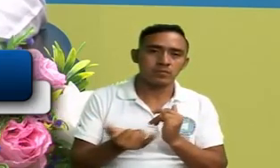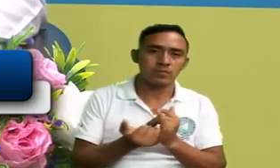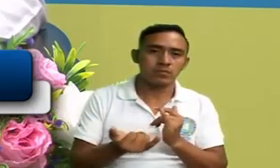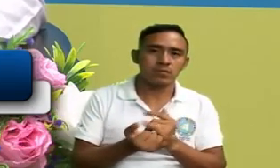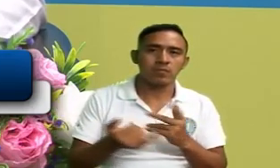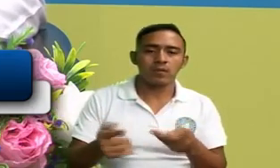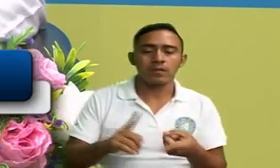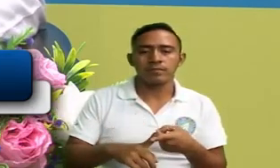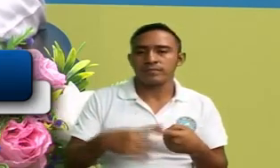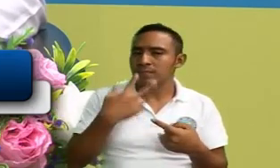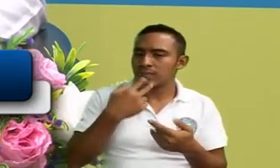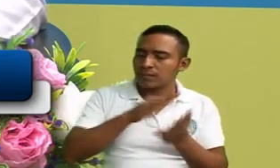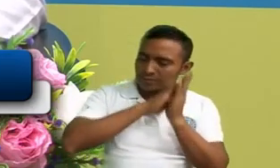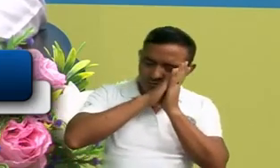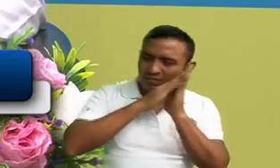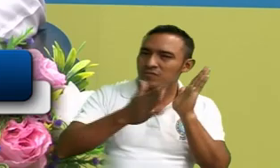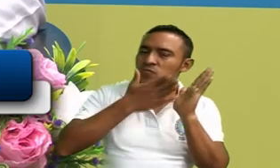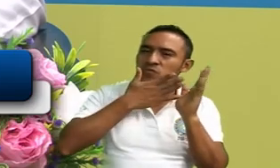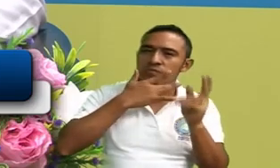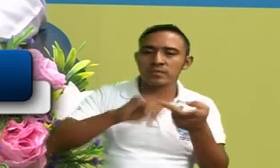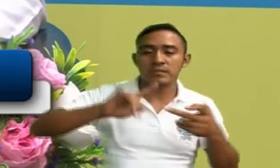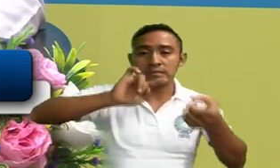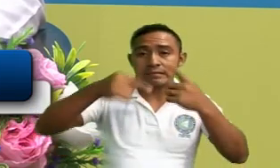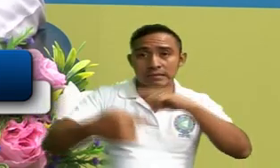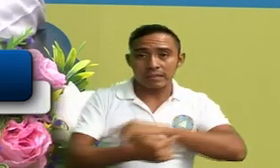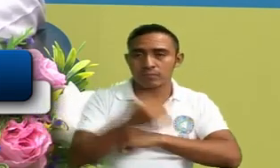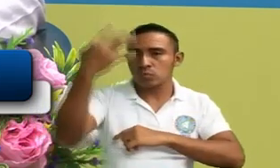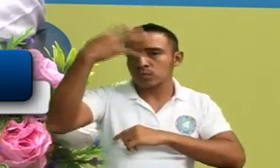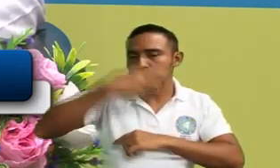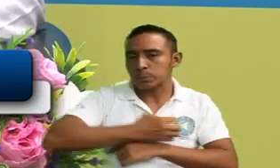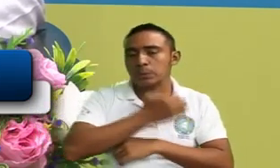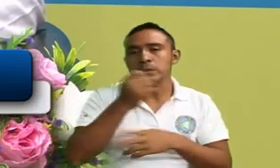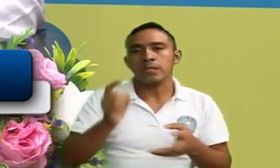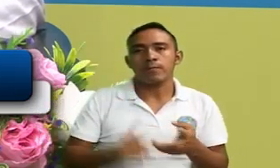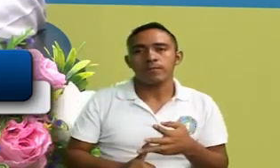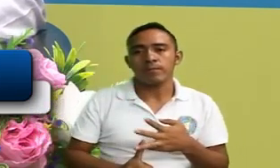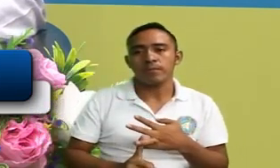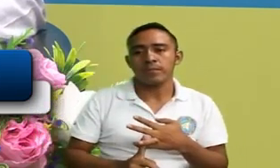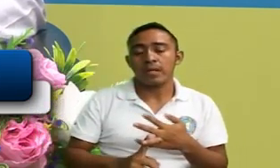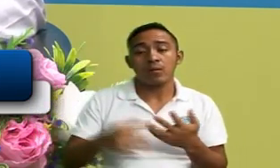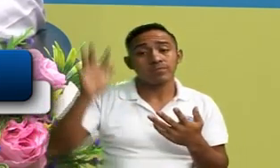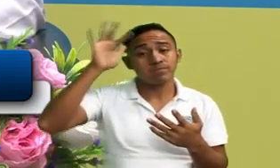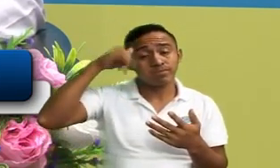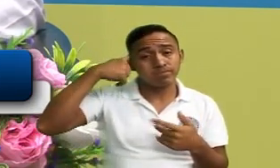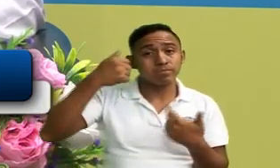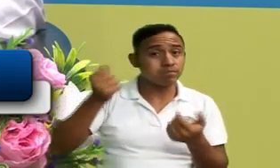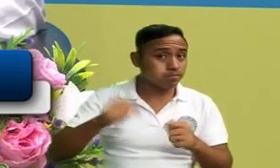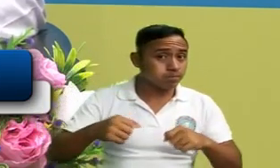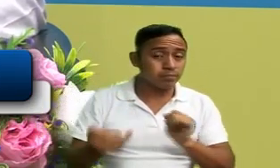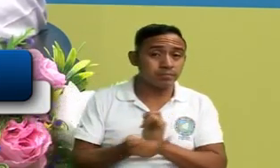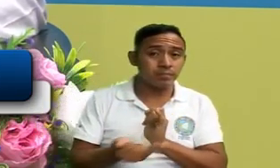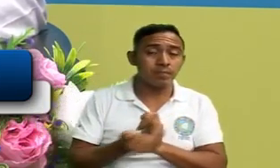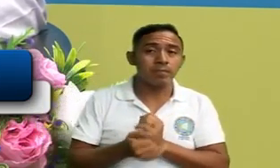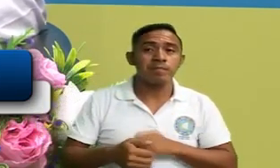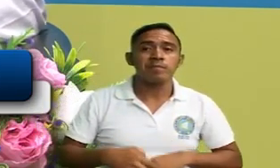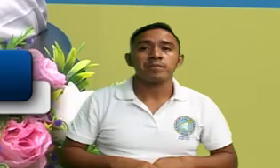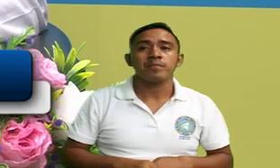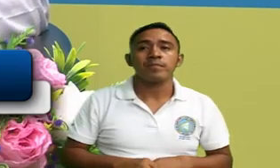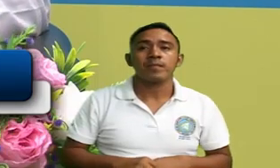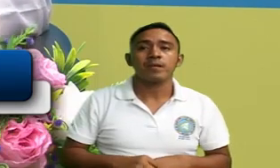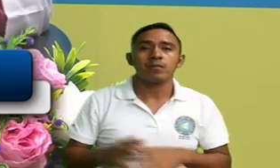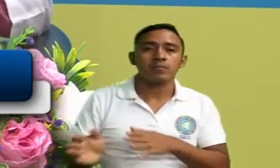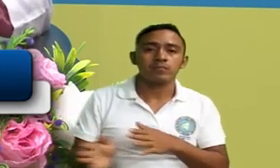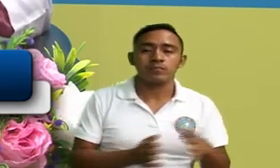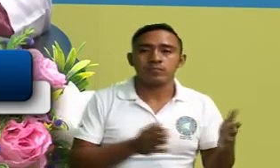el insomnio, los cambios de humor, la ira o la tristeza inclusive. Y también el